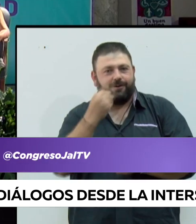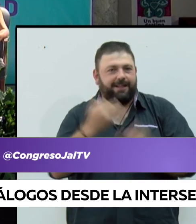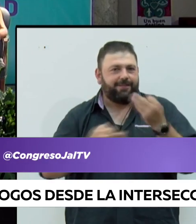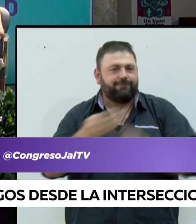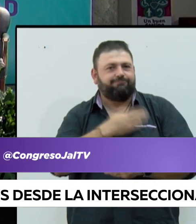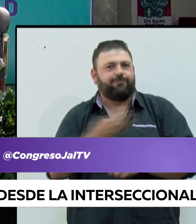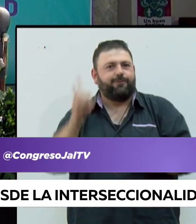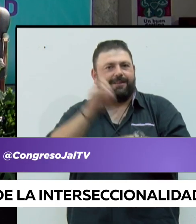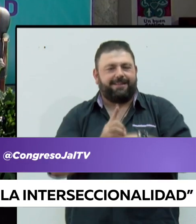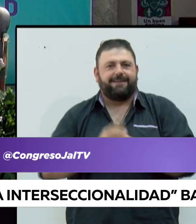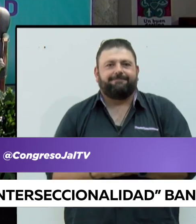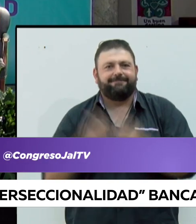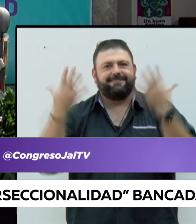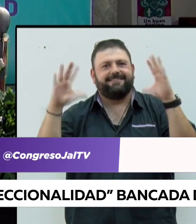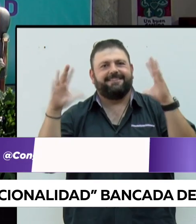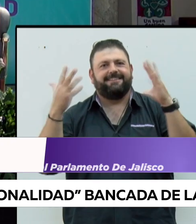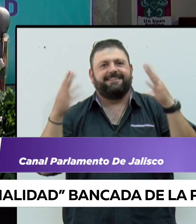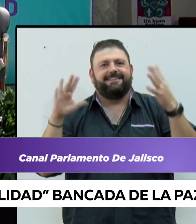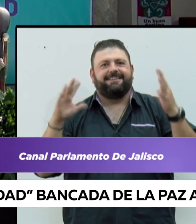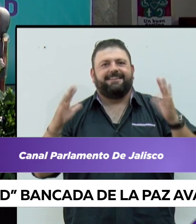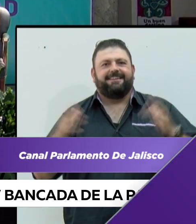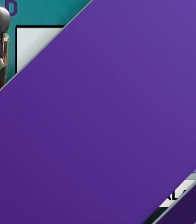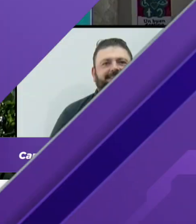Informativo Parlamento, Erika Díaz.